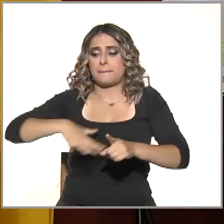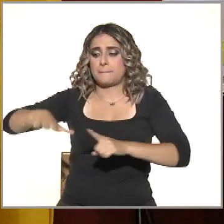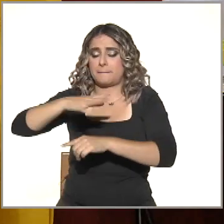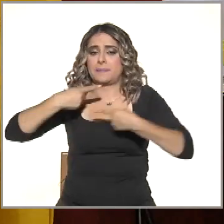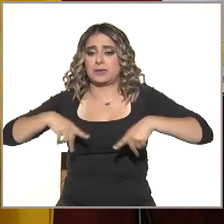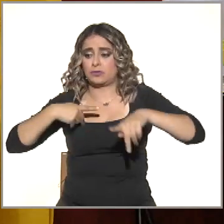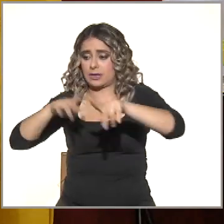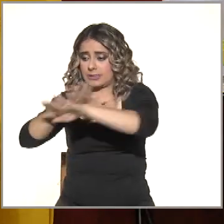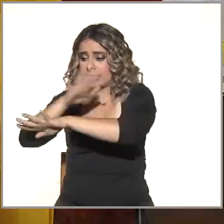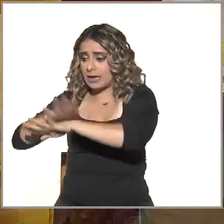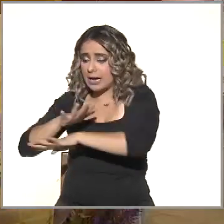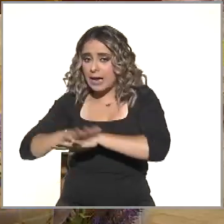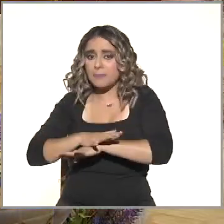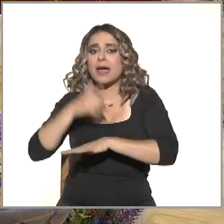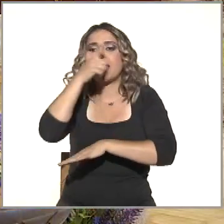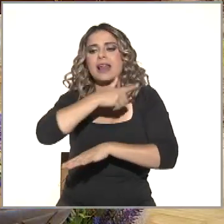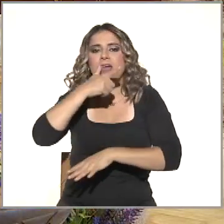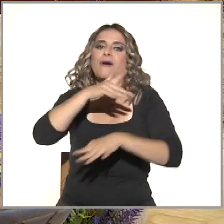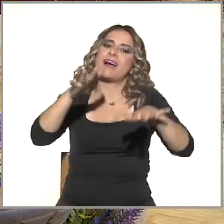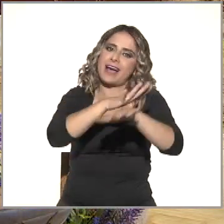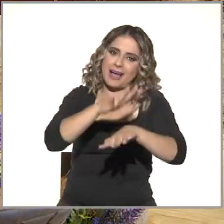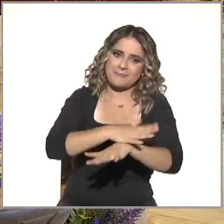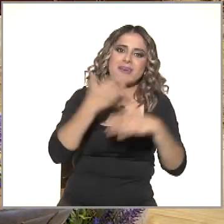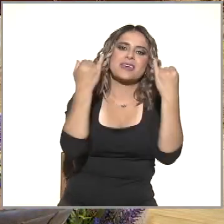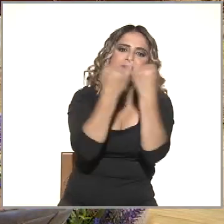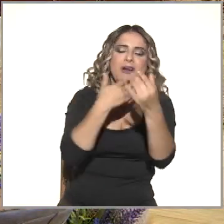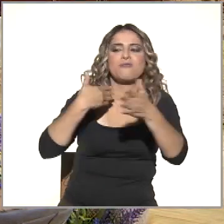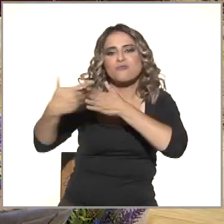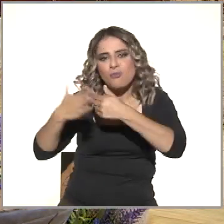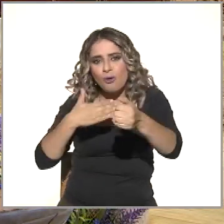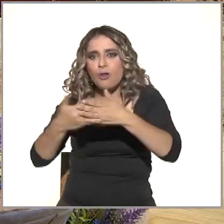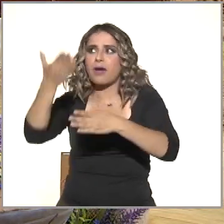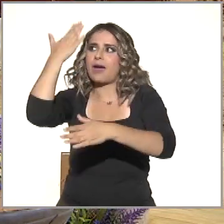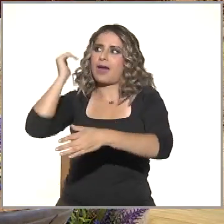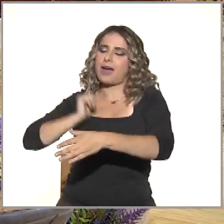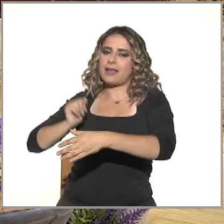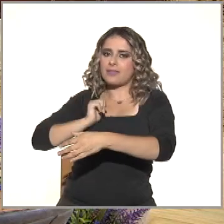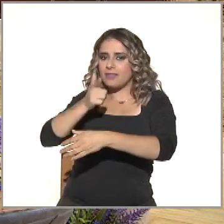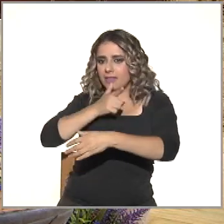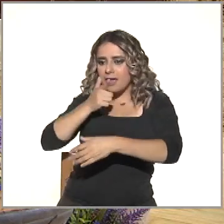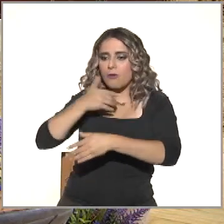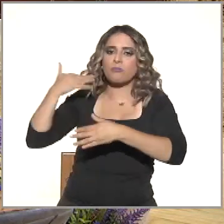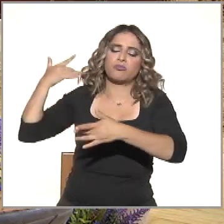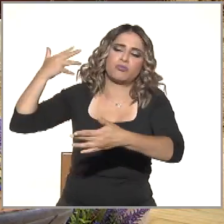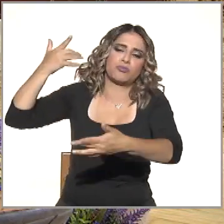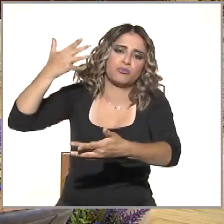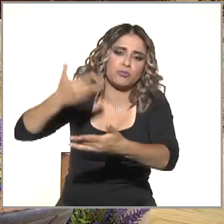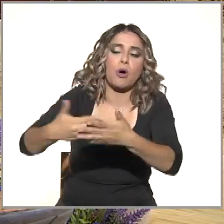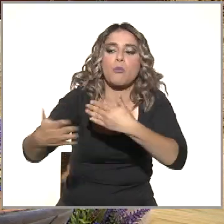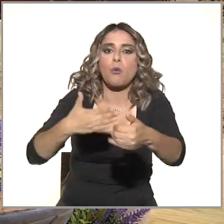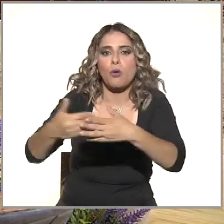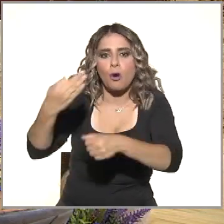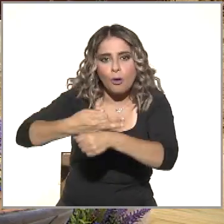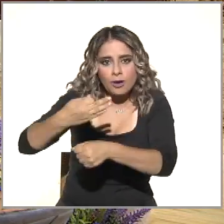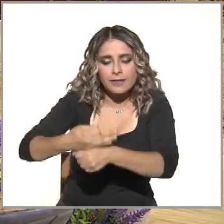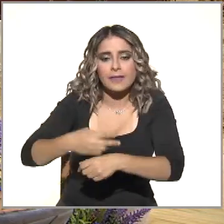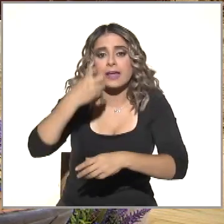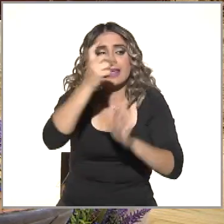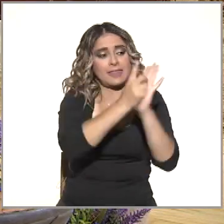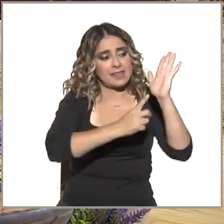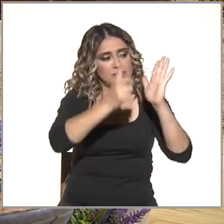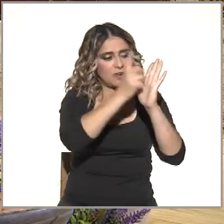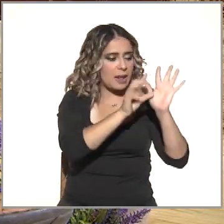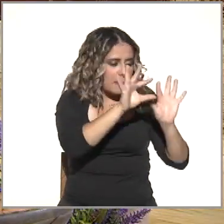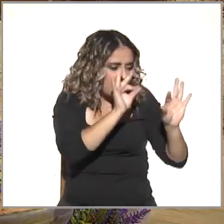lenguas tienen que adaptarse a ese cambio, ¿no? De manera que no se trata de que en un diccionario